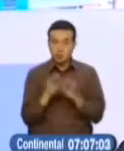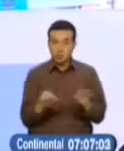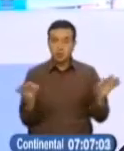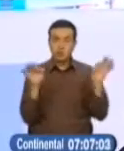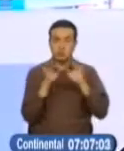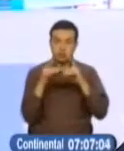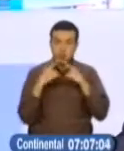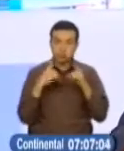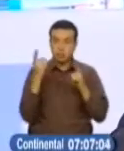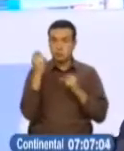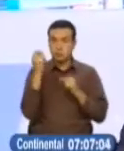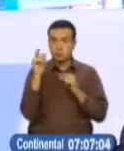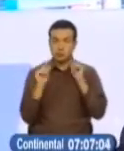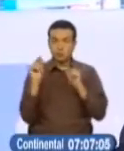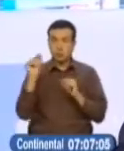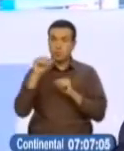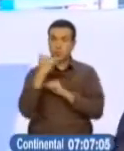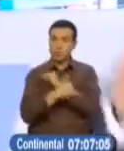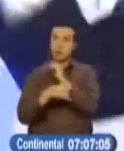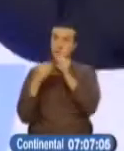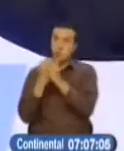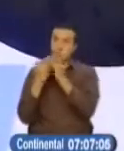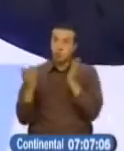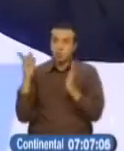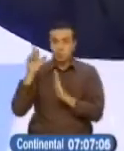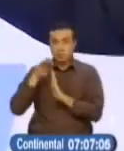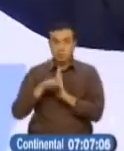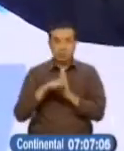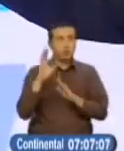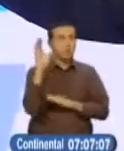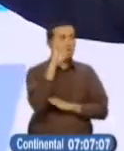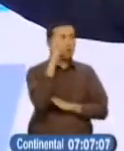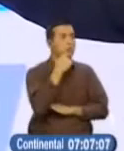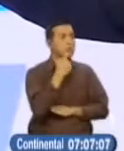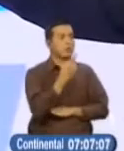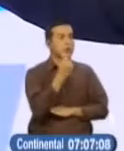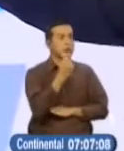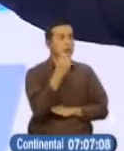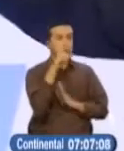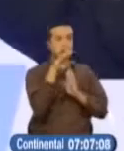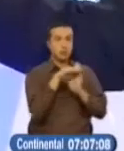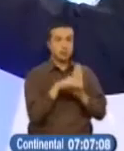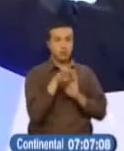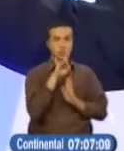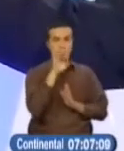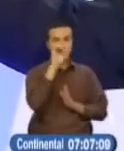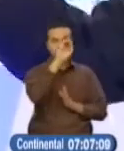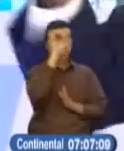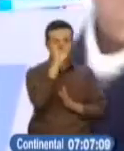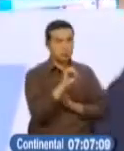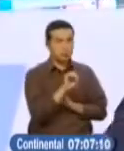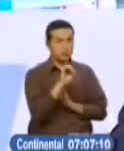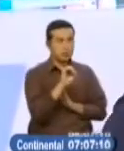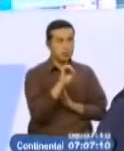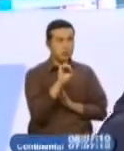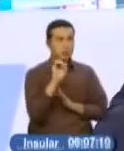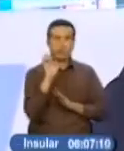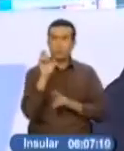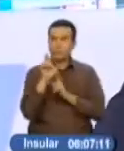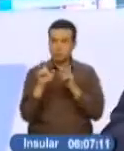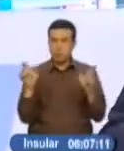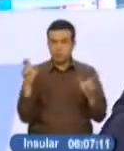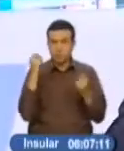expresar en el abaratamiento de las importaciones. Por ejemplo, en Colombia estamos hablando de tasas de devaluación del 80%. ¿Algún momento la